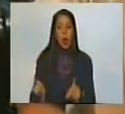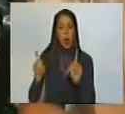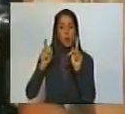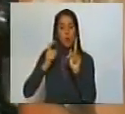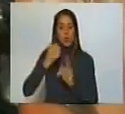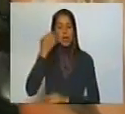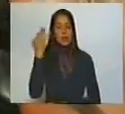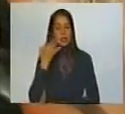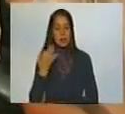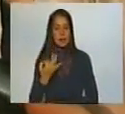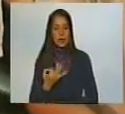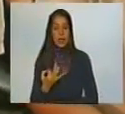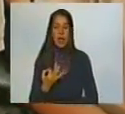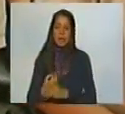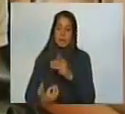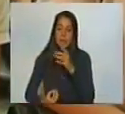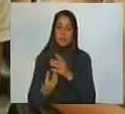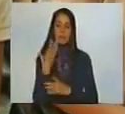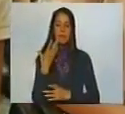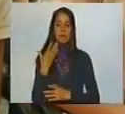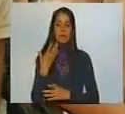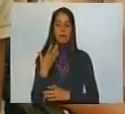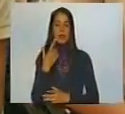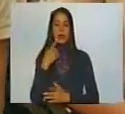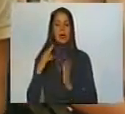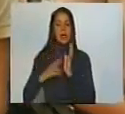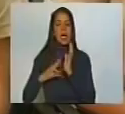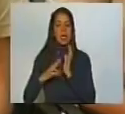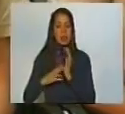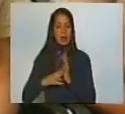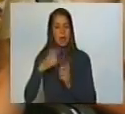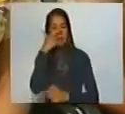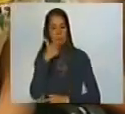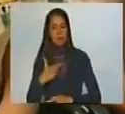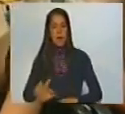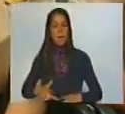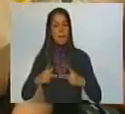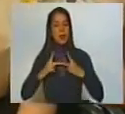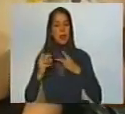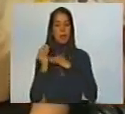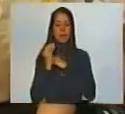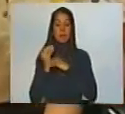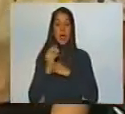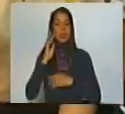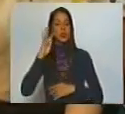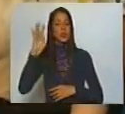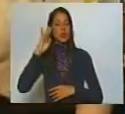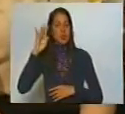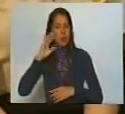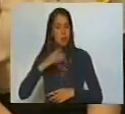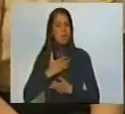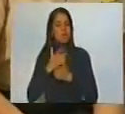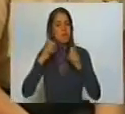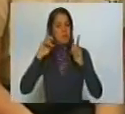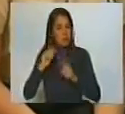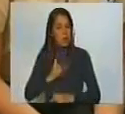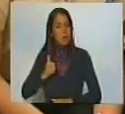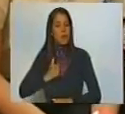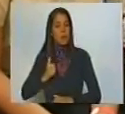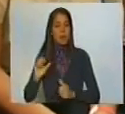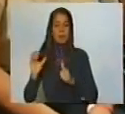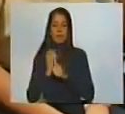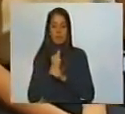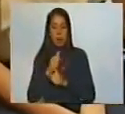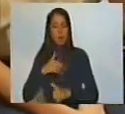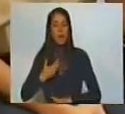reales de construcción de su futuro, de garantía de su vida, de soñar y de hacer posible esos sueños. A los